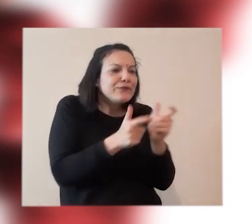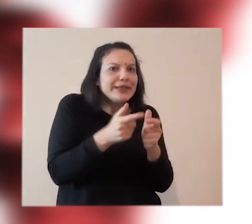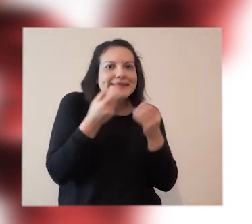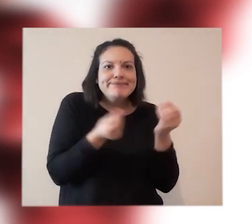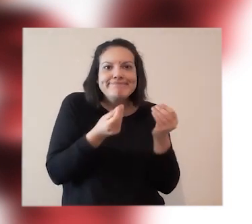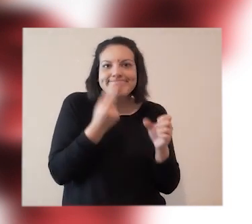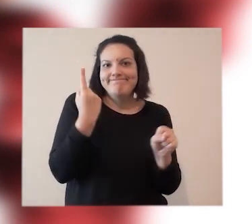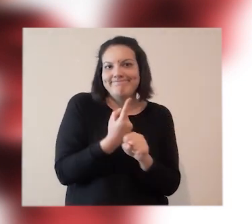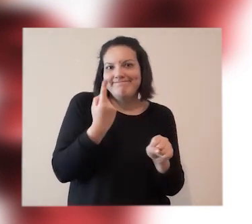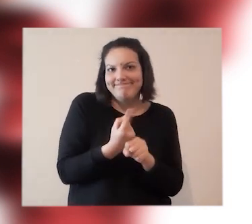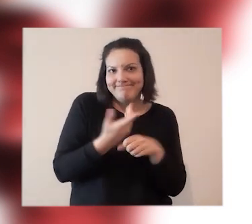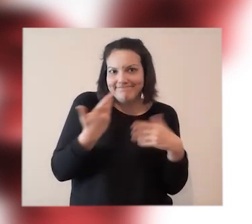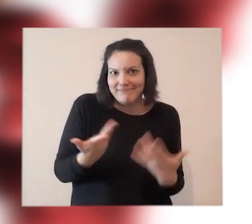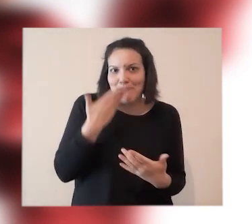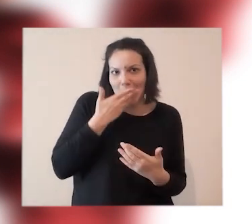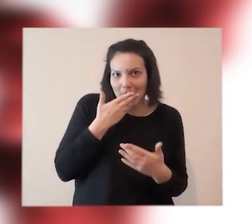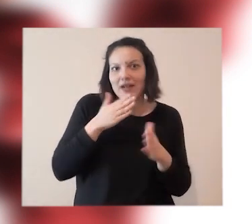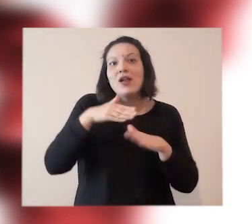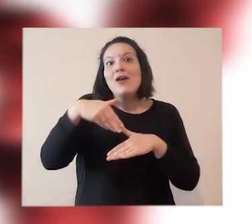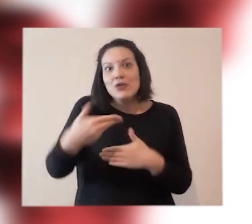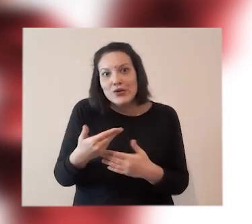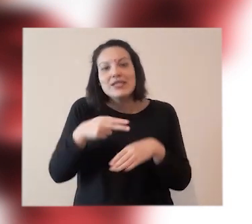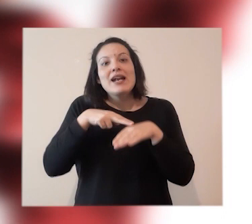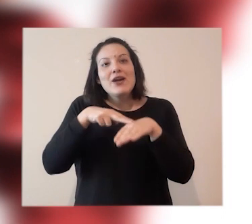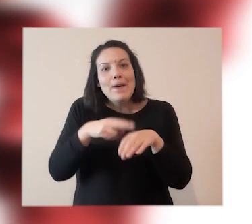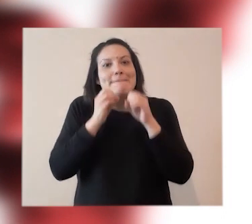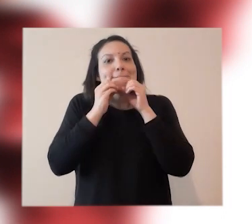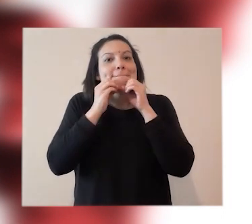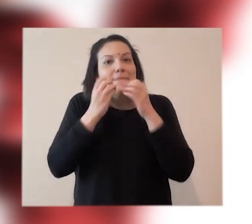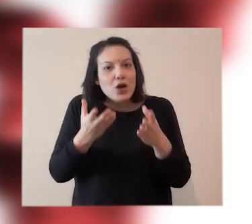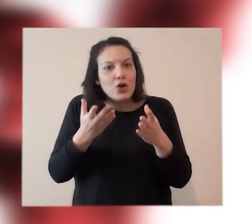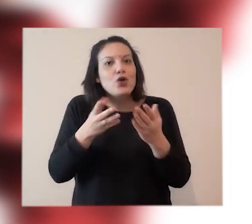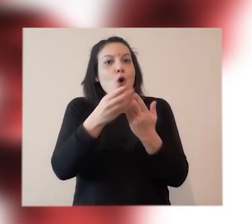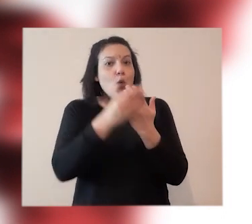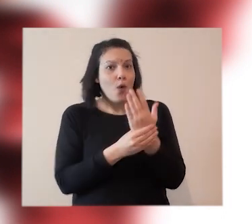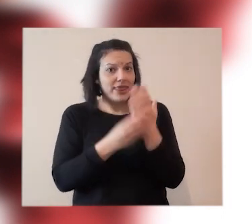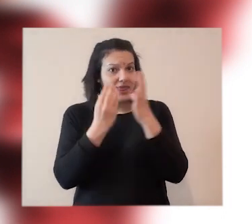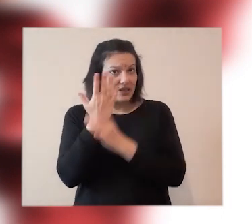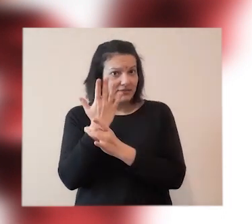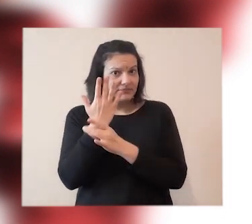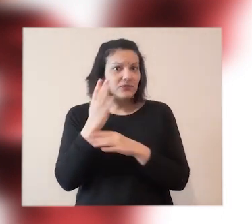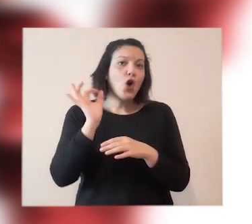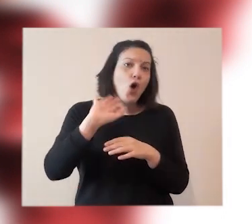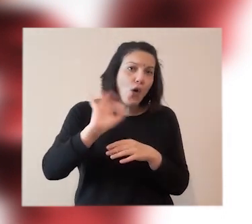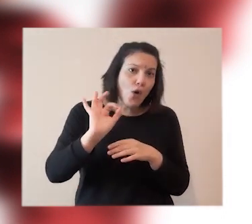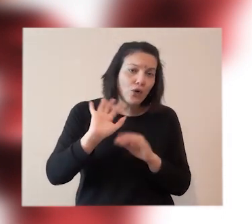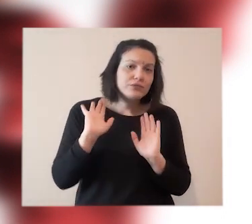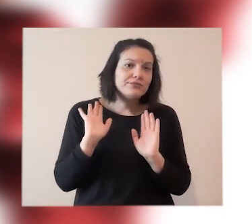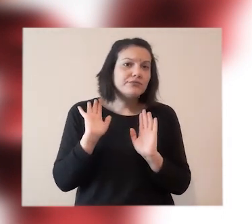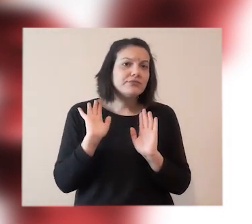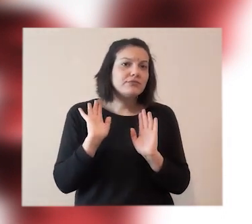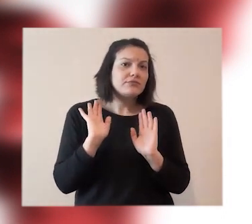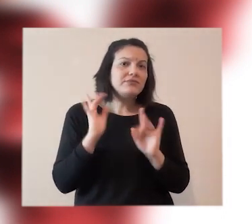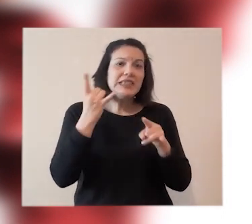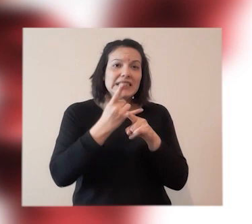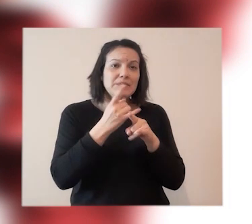sobre lo que sería el papel. Entonces, la recomendación, por supuesto, es el uso de guantes, o bien, cada vez